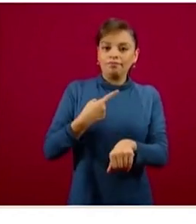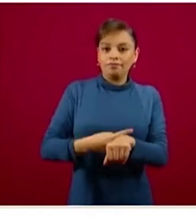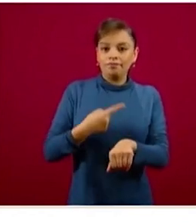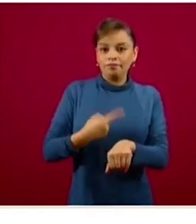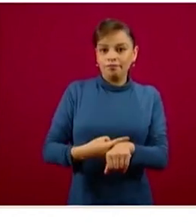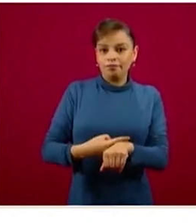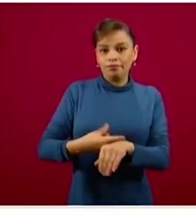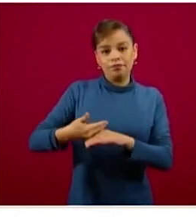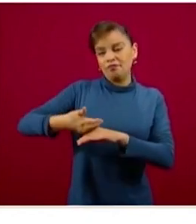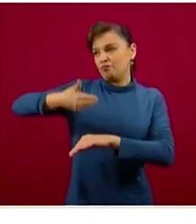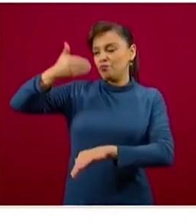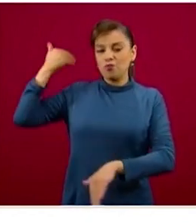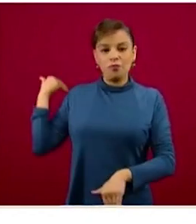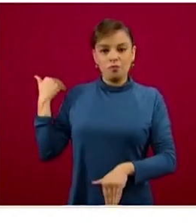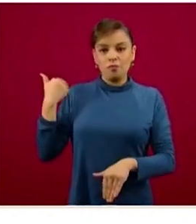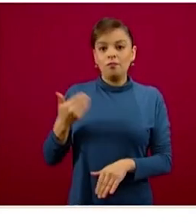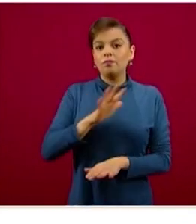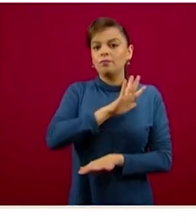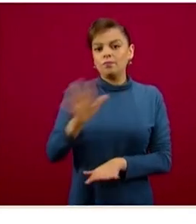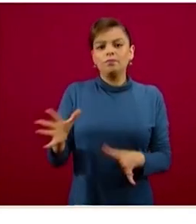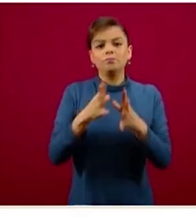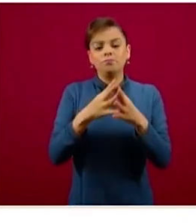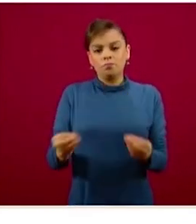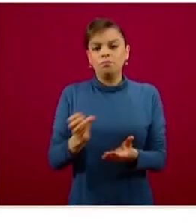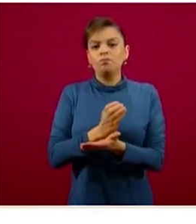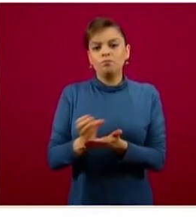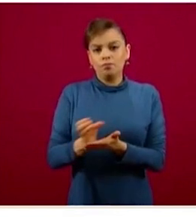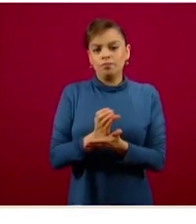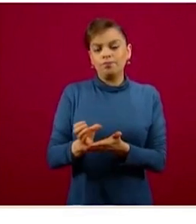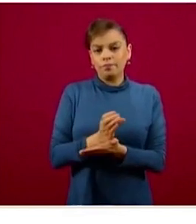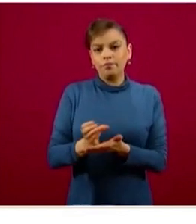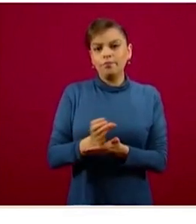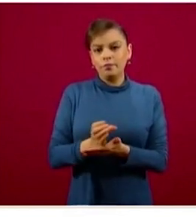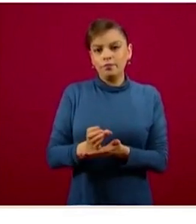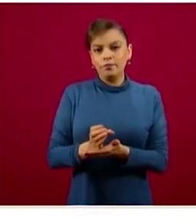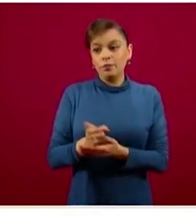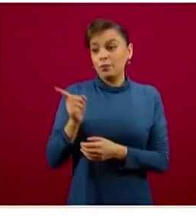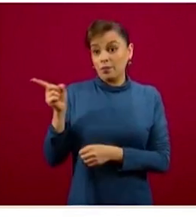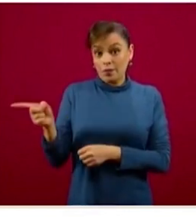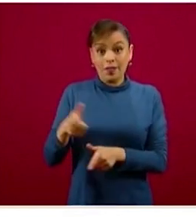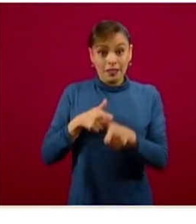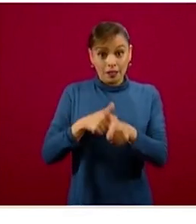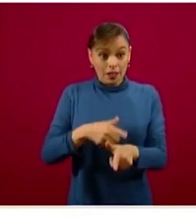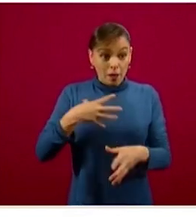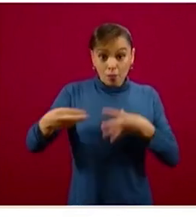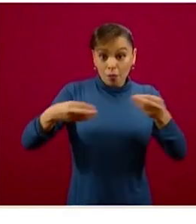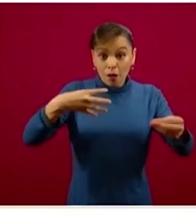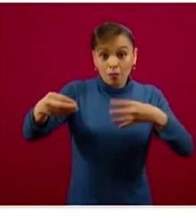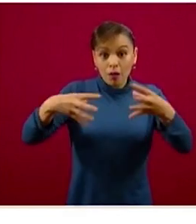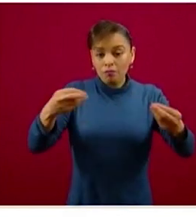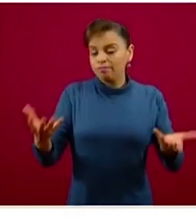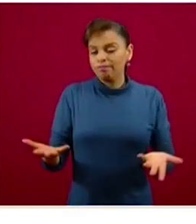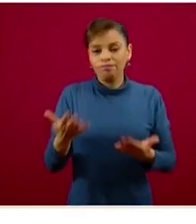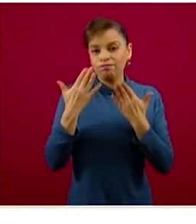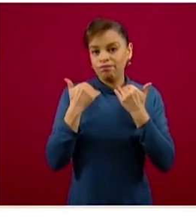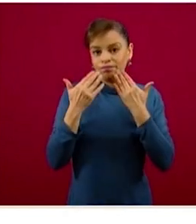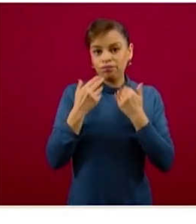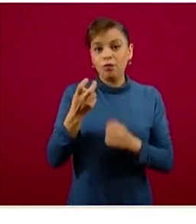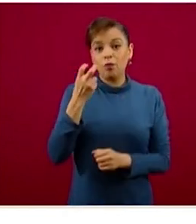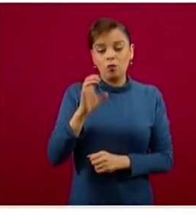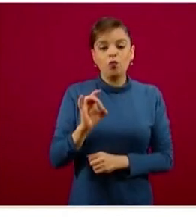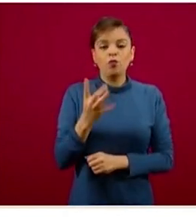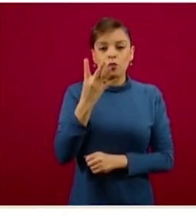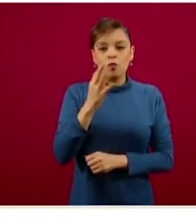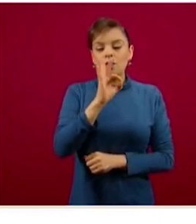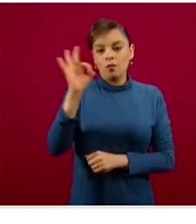recuperaron están completamente recuperados ya no son personas que estén contagiando por eso es importante distinguir solamente 34